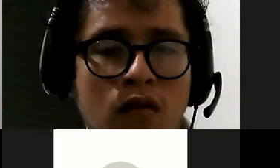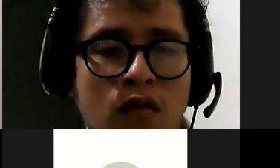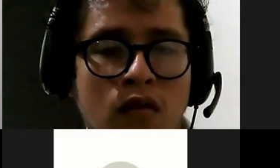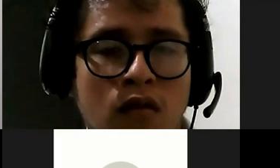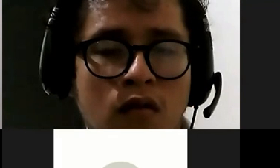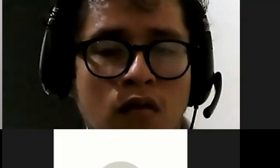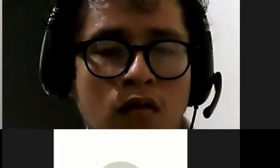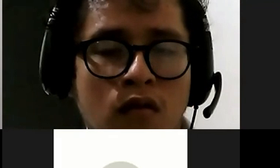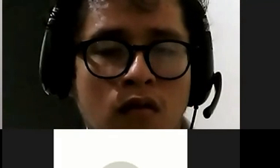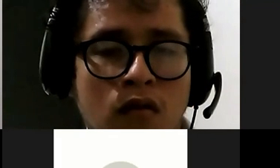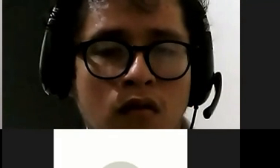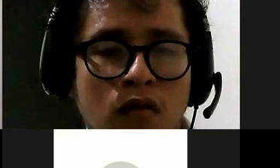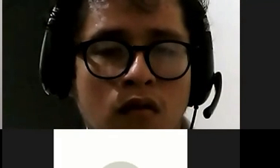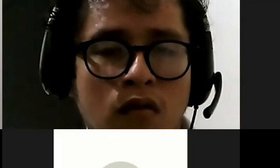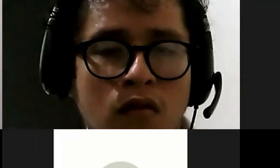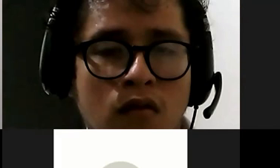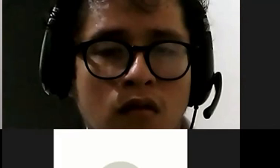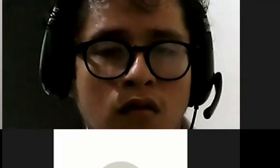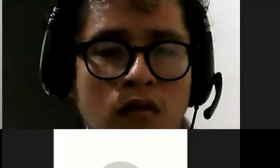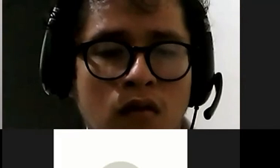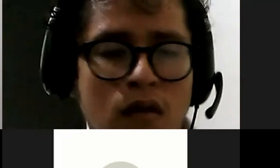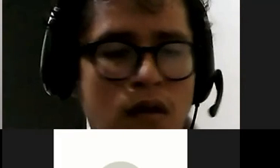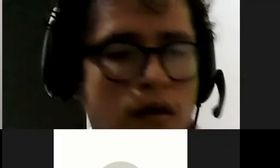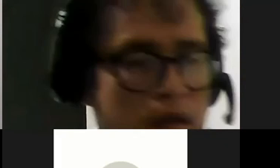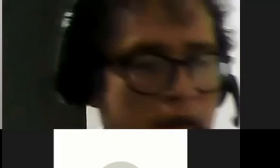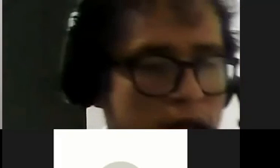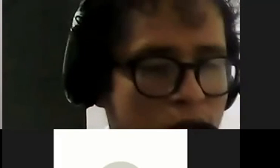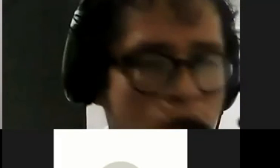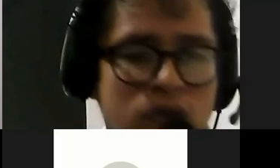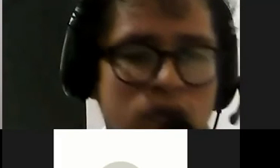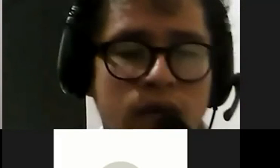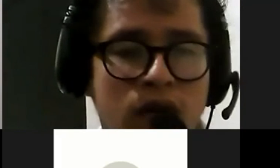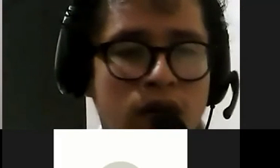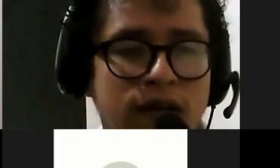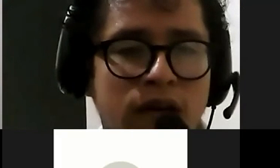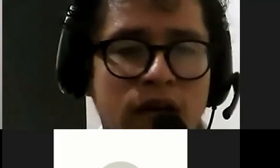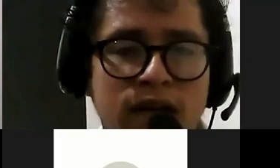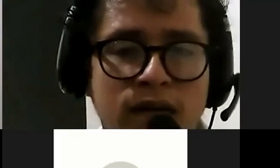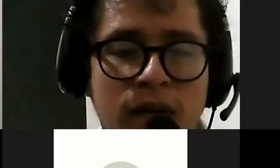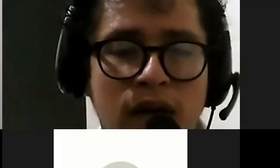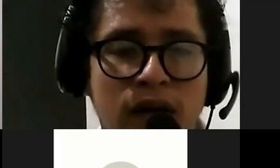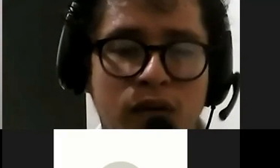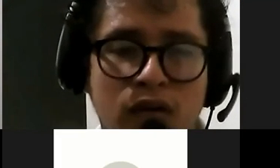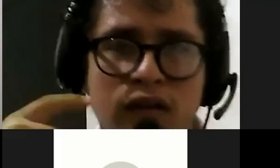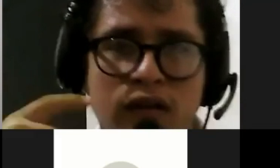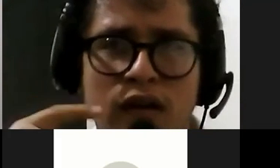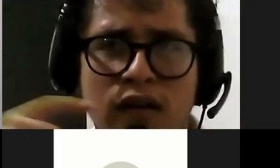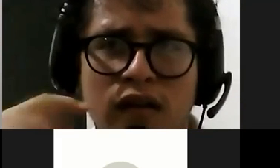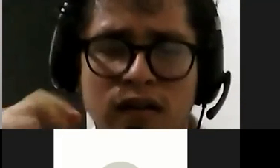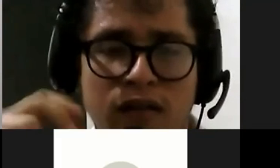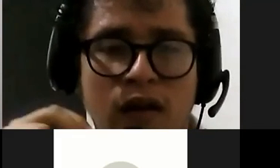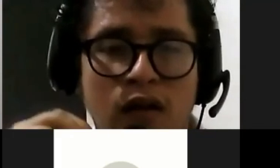de 8 horas por participación. ¿Hasta qué día? Este curso sirve, ese taller sirve para, perdón,